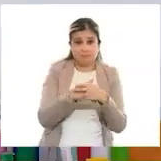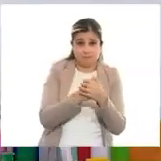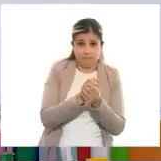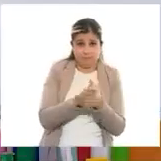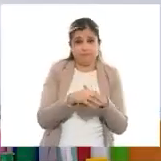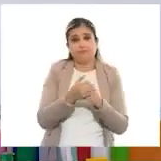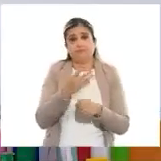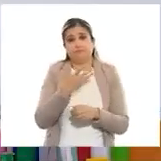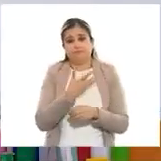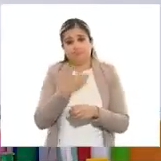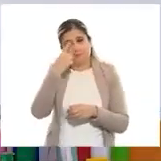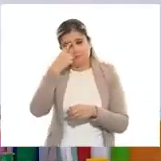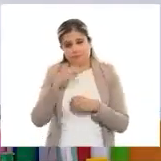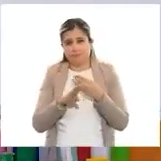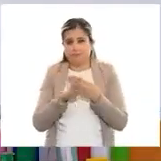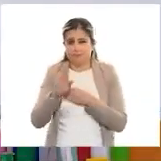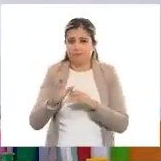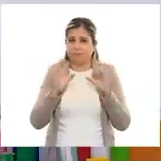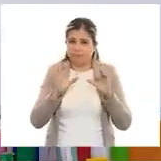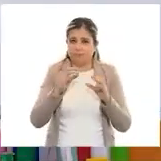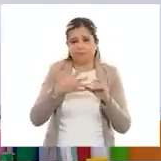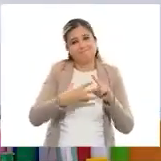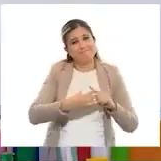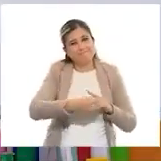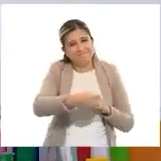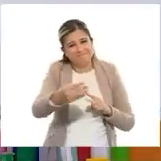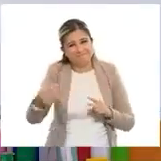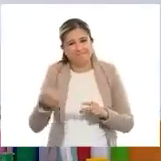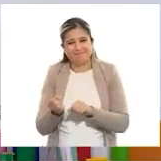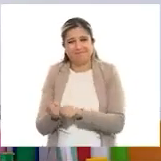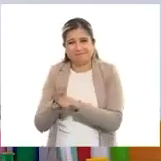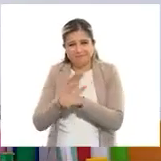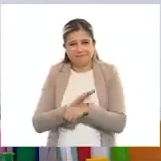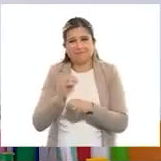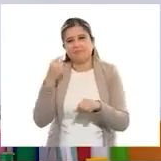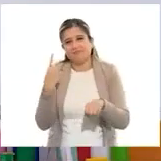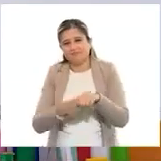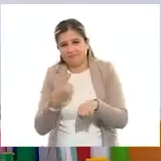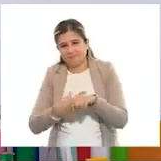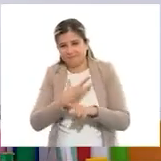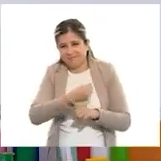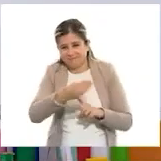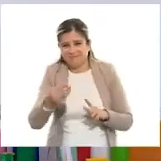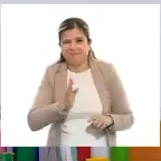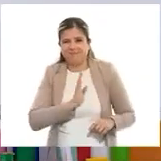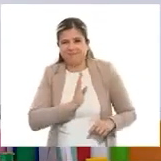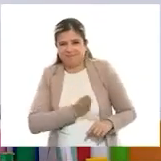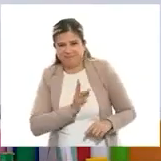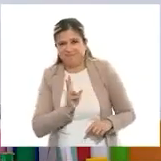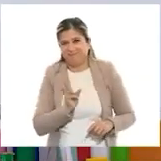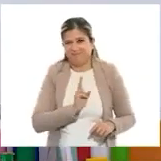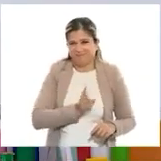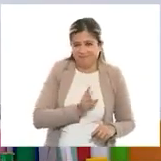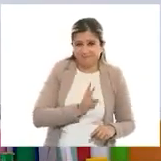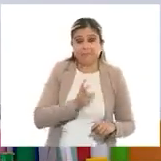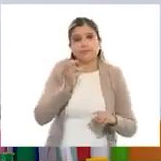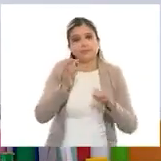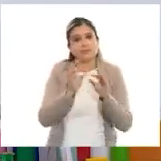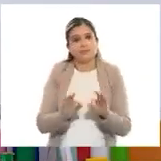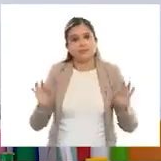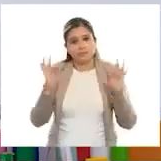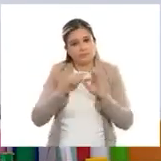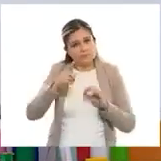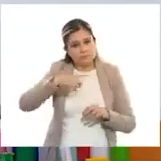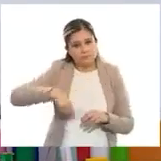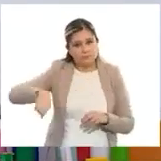de ser una medida de precaución para cualquier tipo de enfermedad, bacterias o virus, también es importante